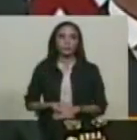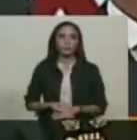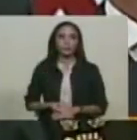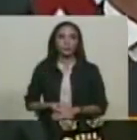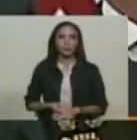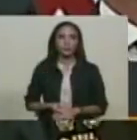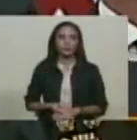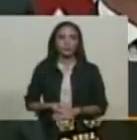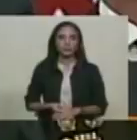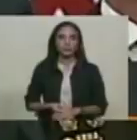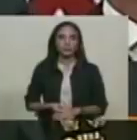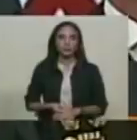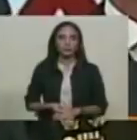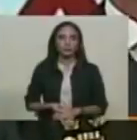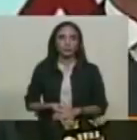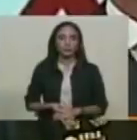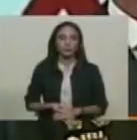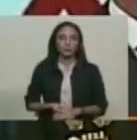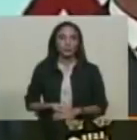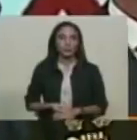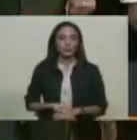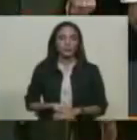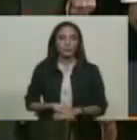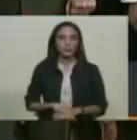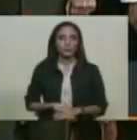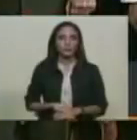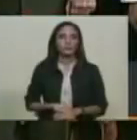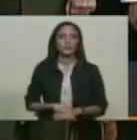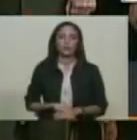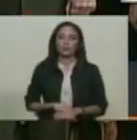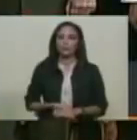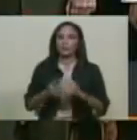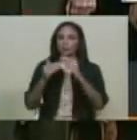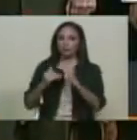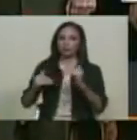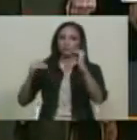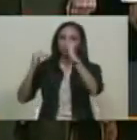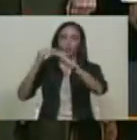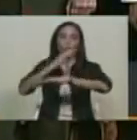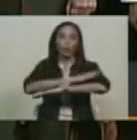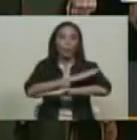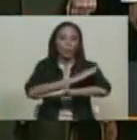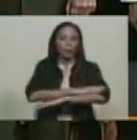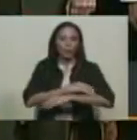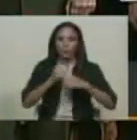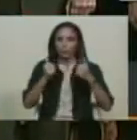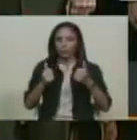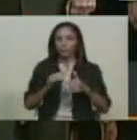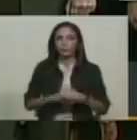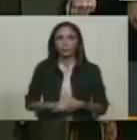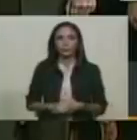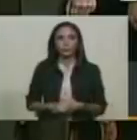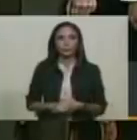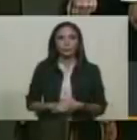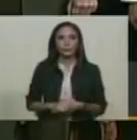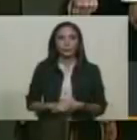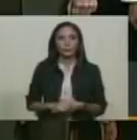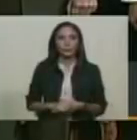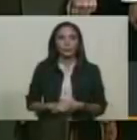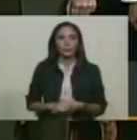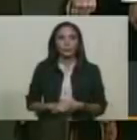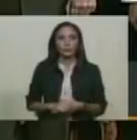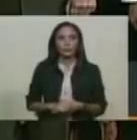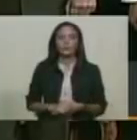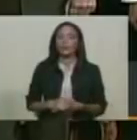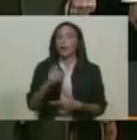de ascender en el conocimiento, de ascender en la disciplina, de ascender